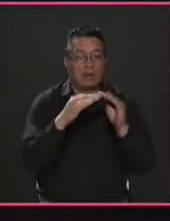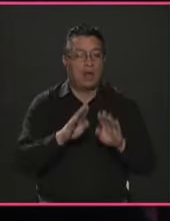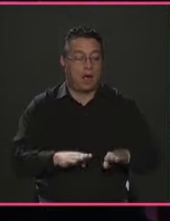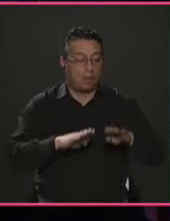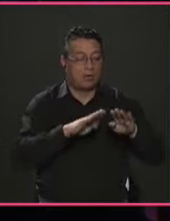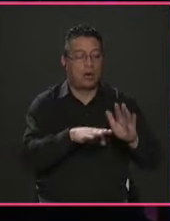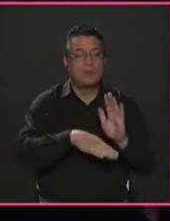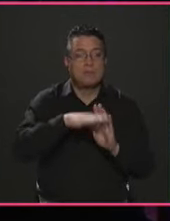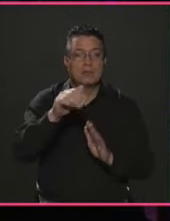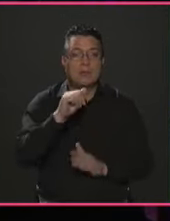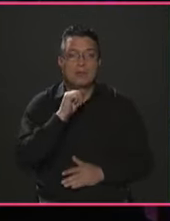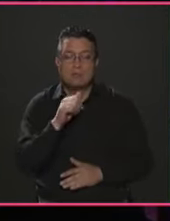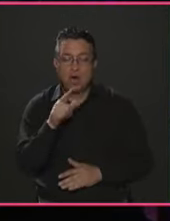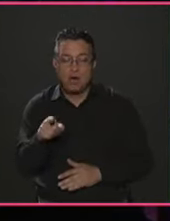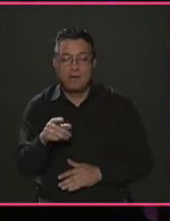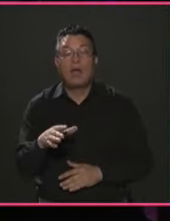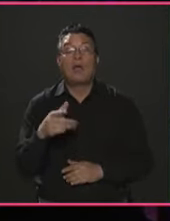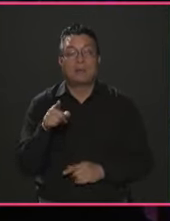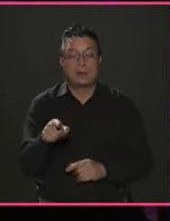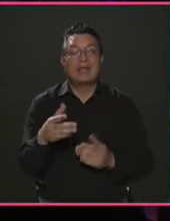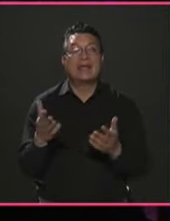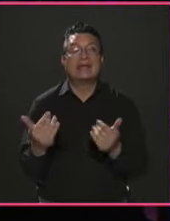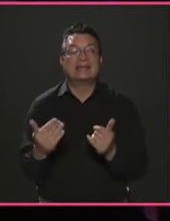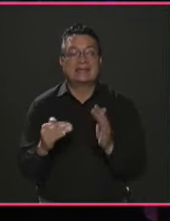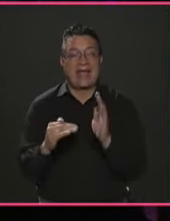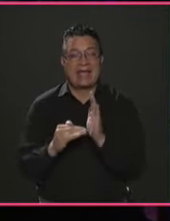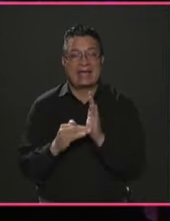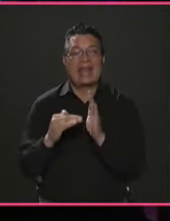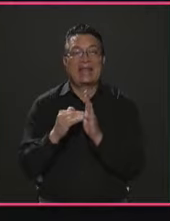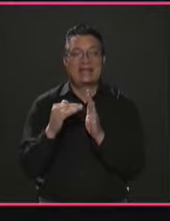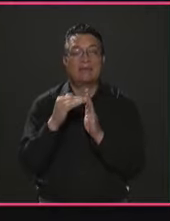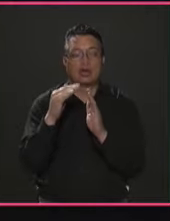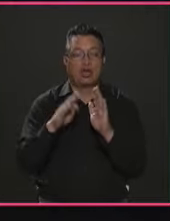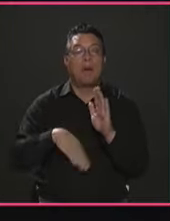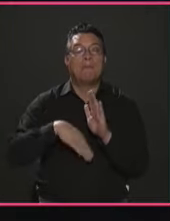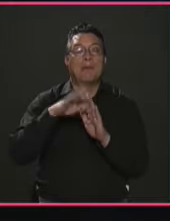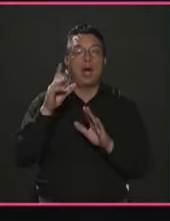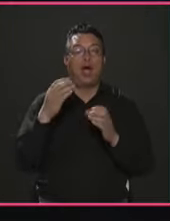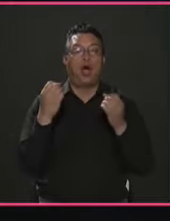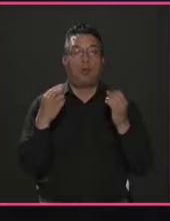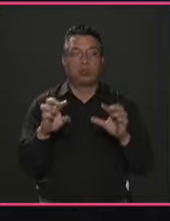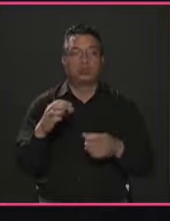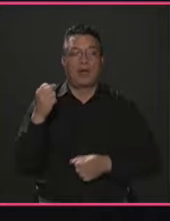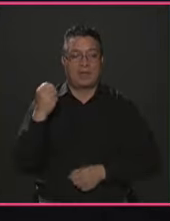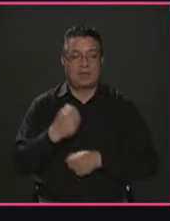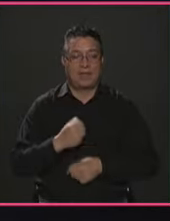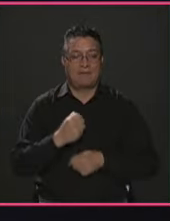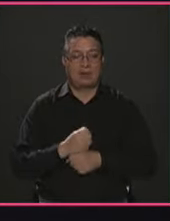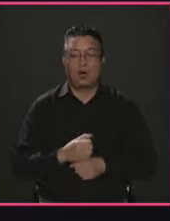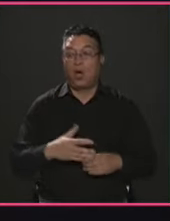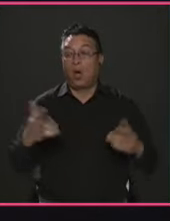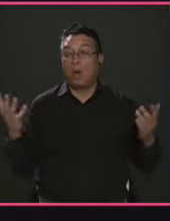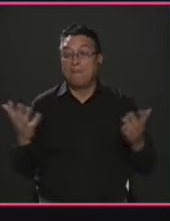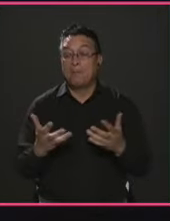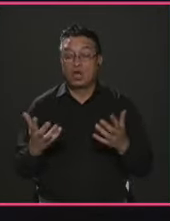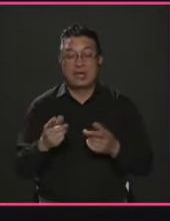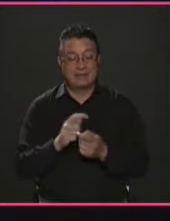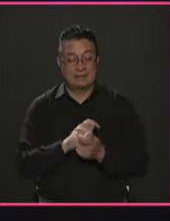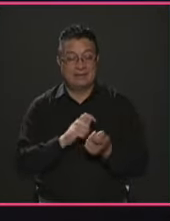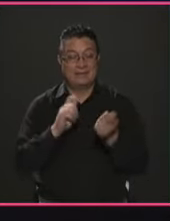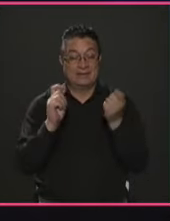vulnerables pero para eso necesitamos crecimiento más oportunidades de empleo Por qué la transición